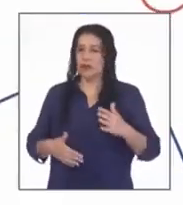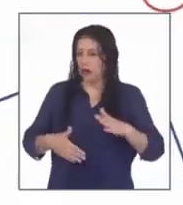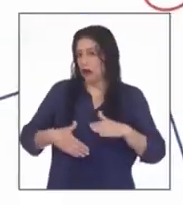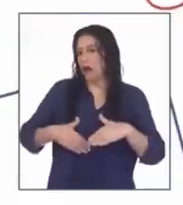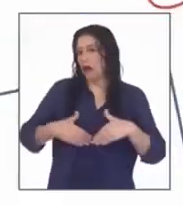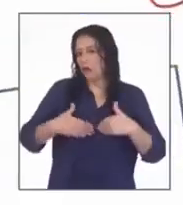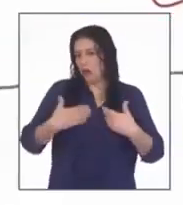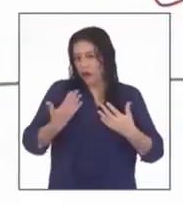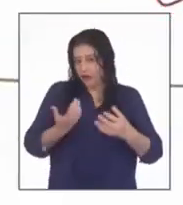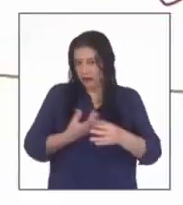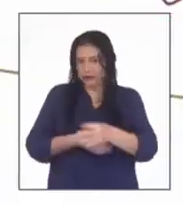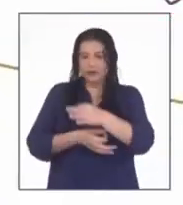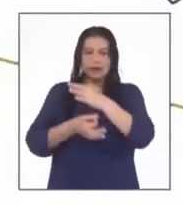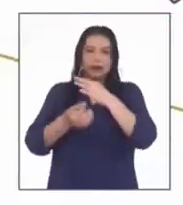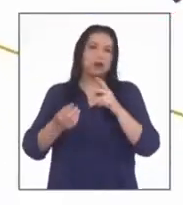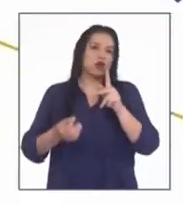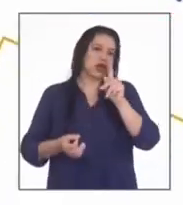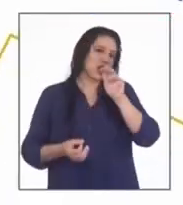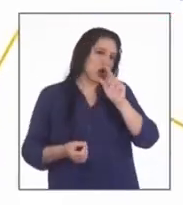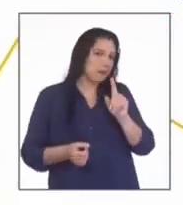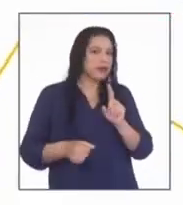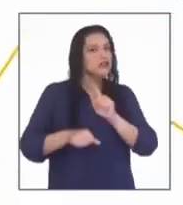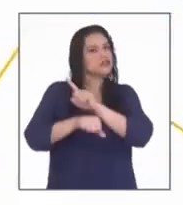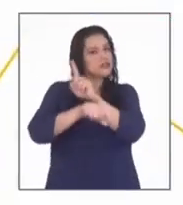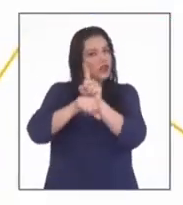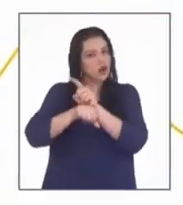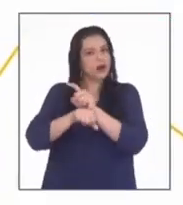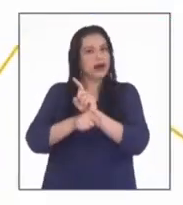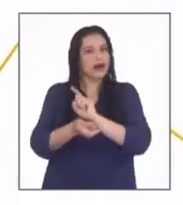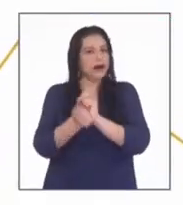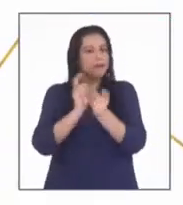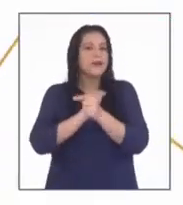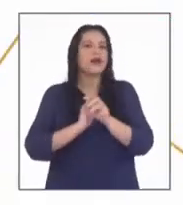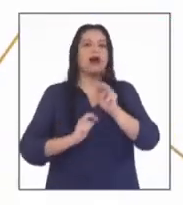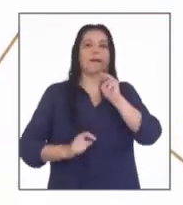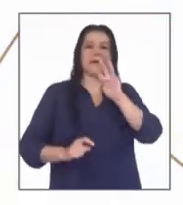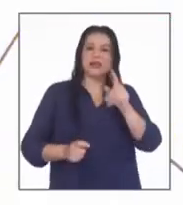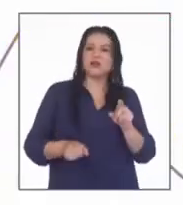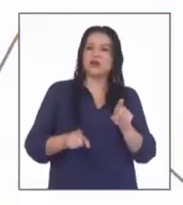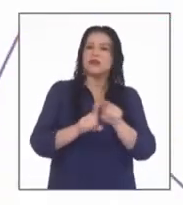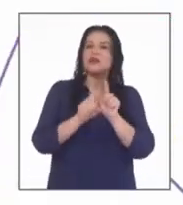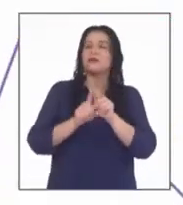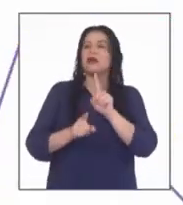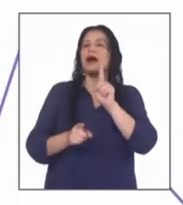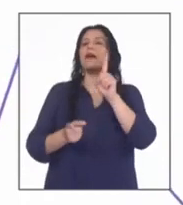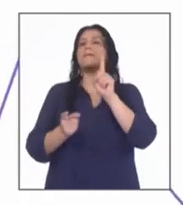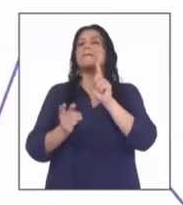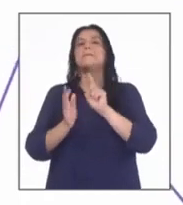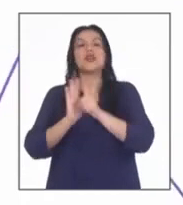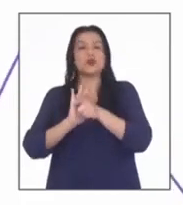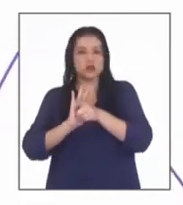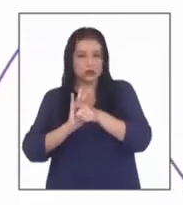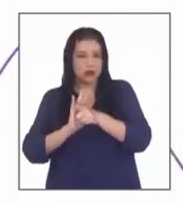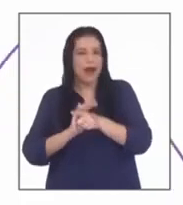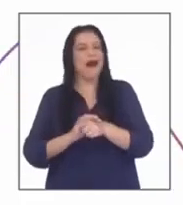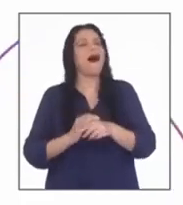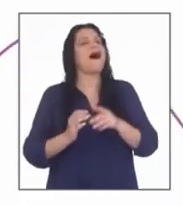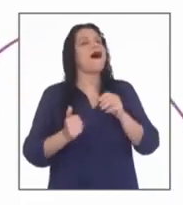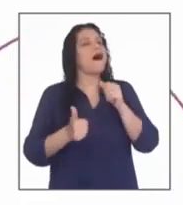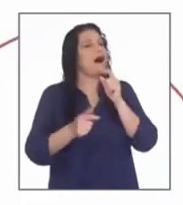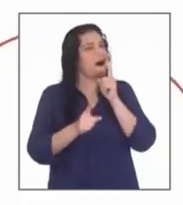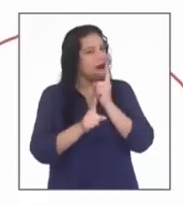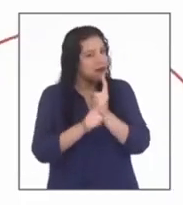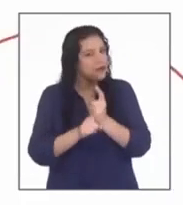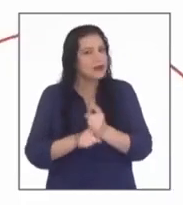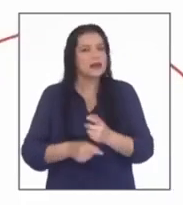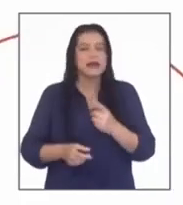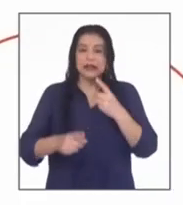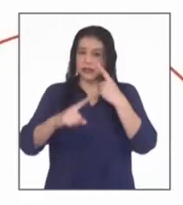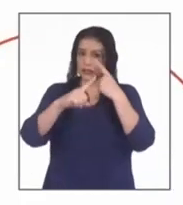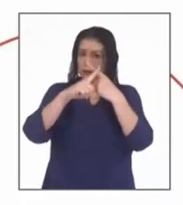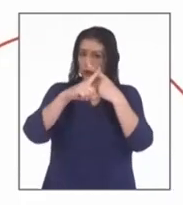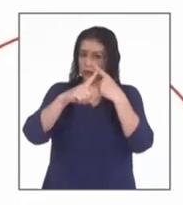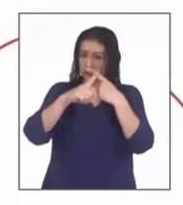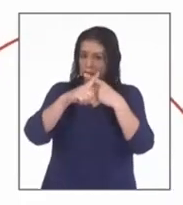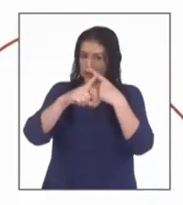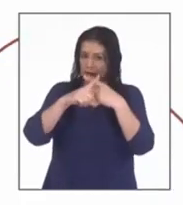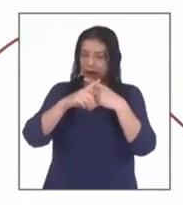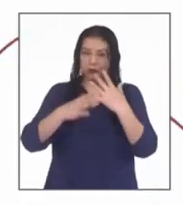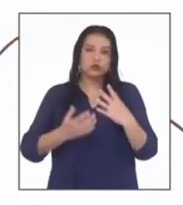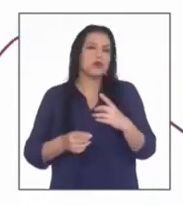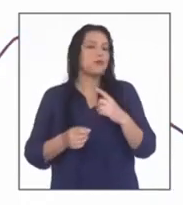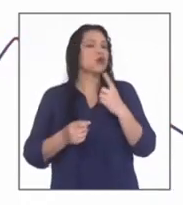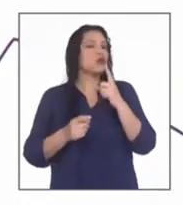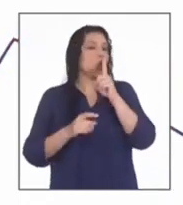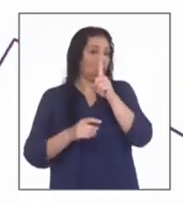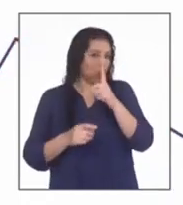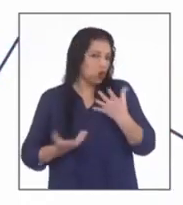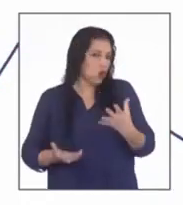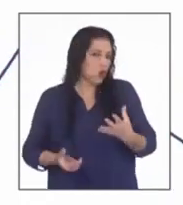Puedes convertir kilómetros y horas a metros y minutos respectivamente. Eso. Si multiplicamos una expresión por